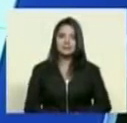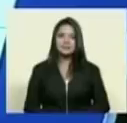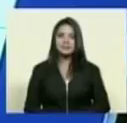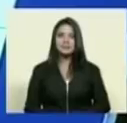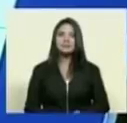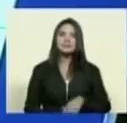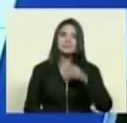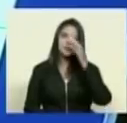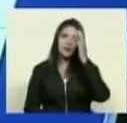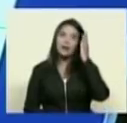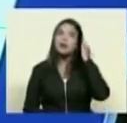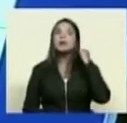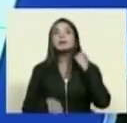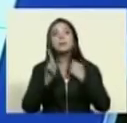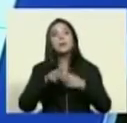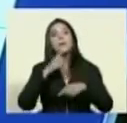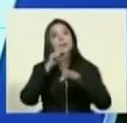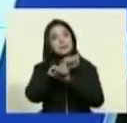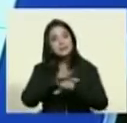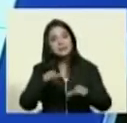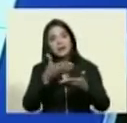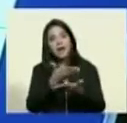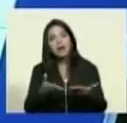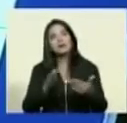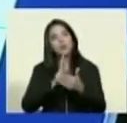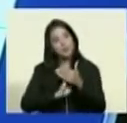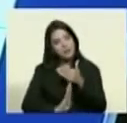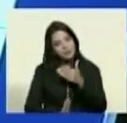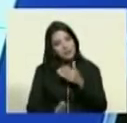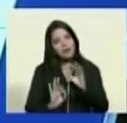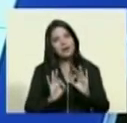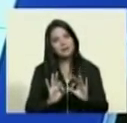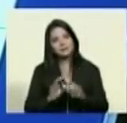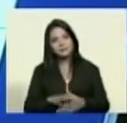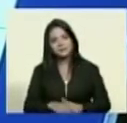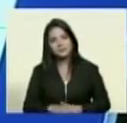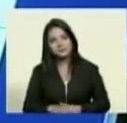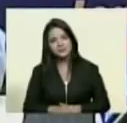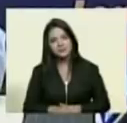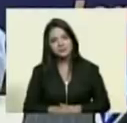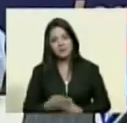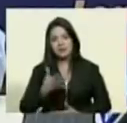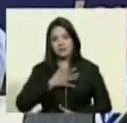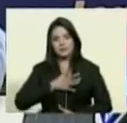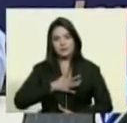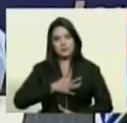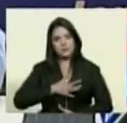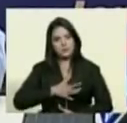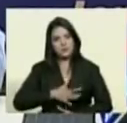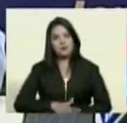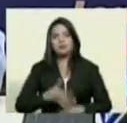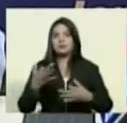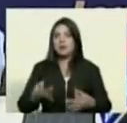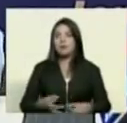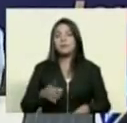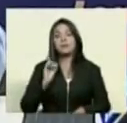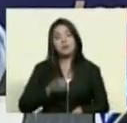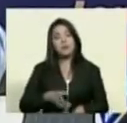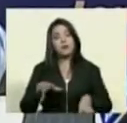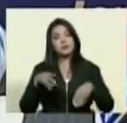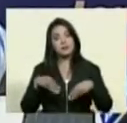Y estos mensajes también, desde la humildad, desde la serenidad con la que debemos recibir esta